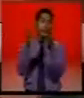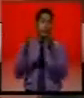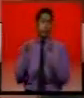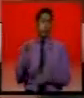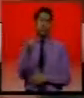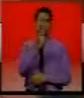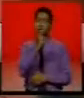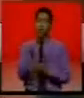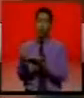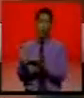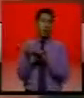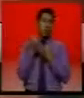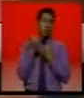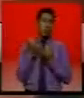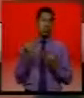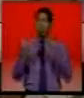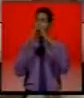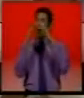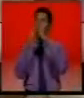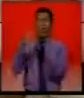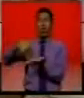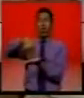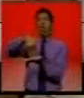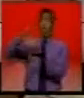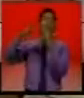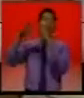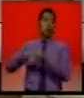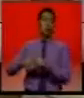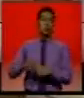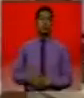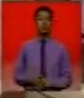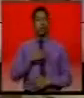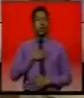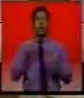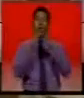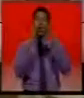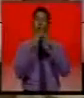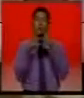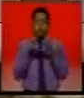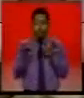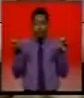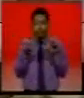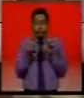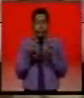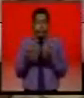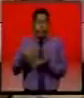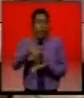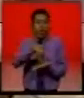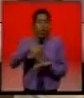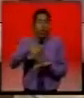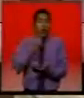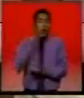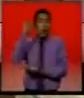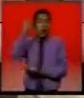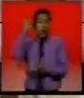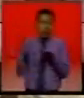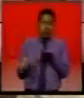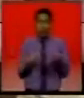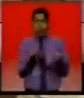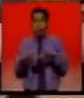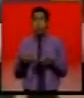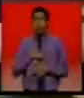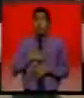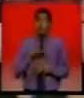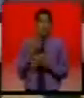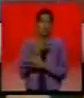ayuden, pues sea con una carpa, porque mi casa ya está para caerse. Mi casita es de madera y ayer con las réplicas que hubo, ya me da miedo